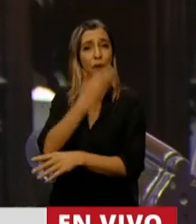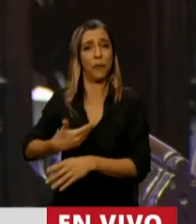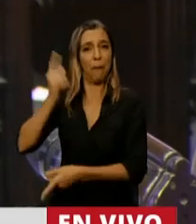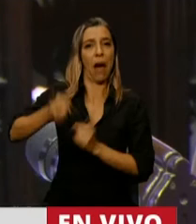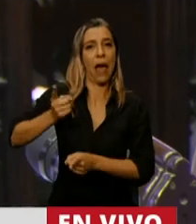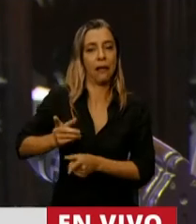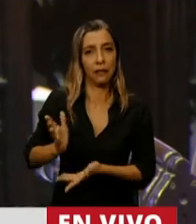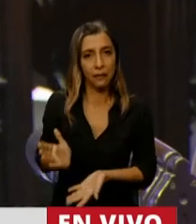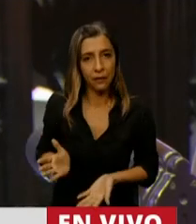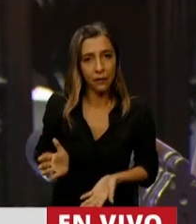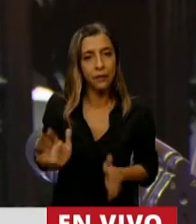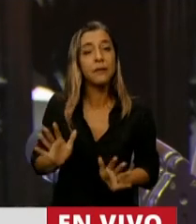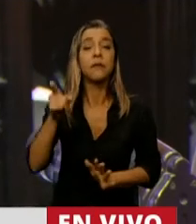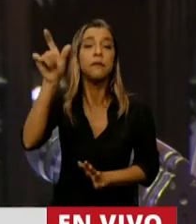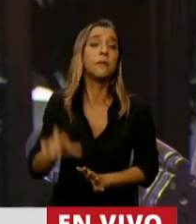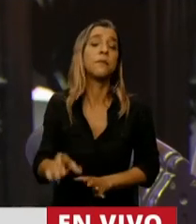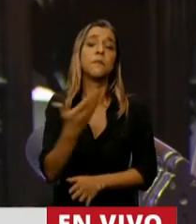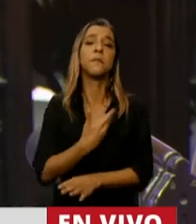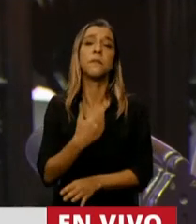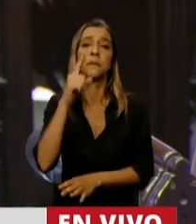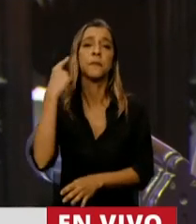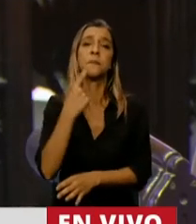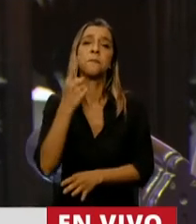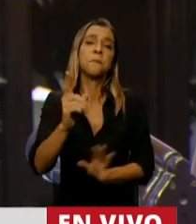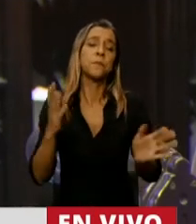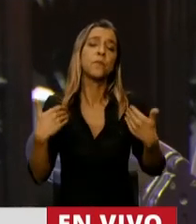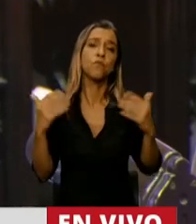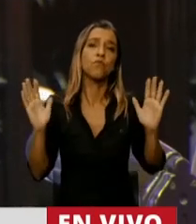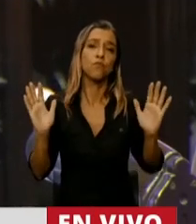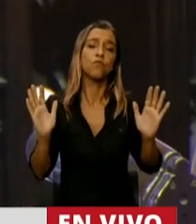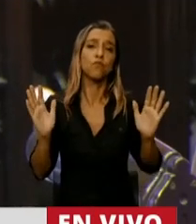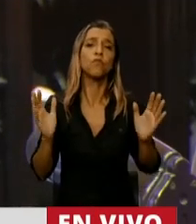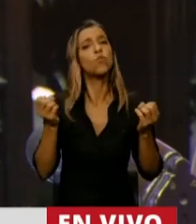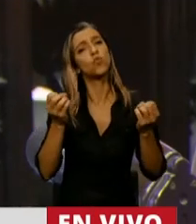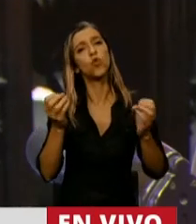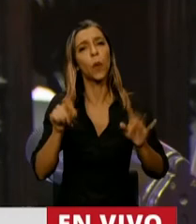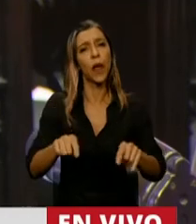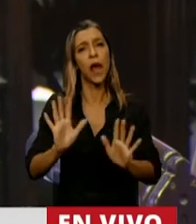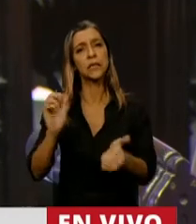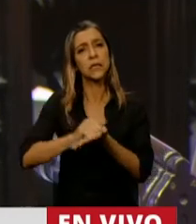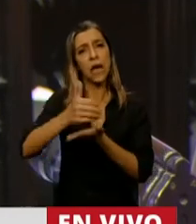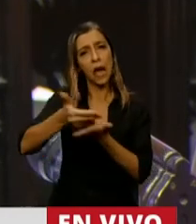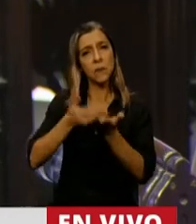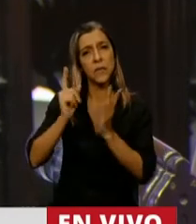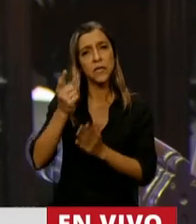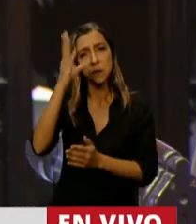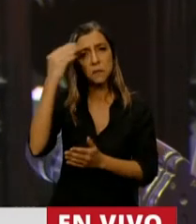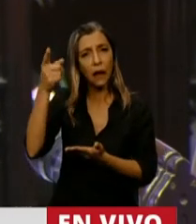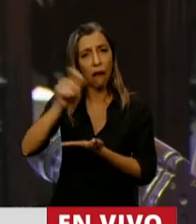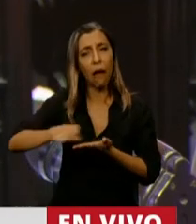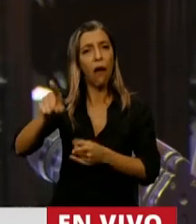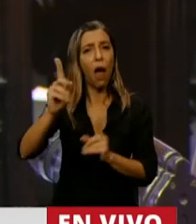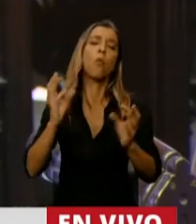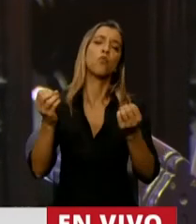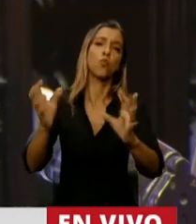Y él dice, siendo un presidente testimonial, que está muy bien la carta. Miren, no se